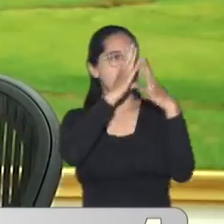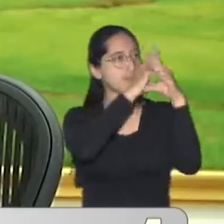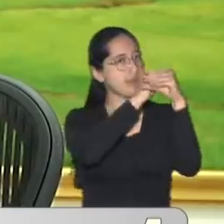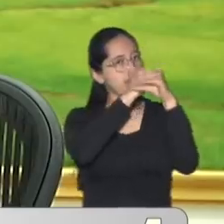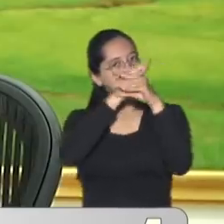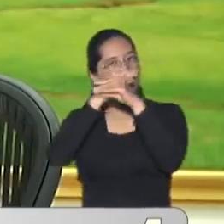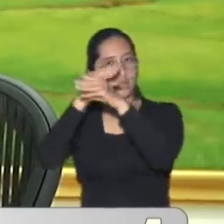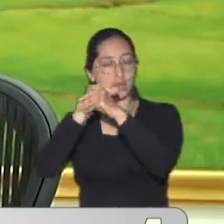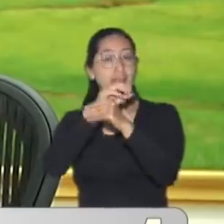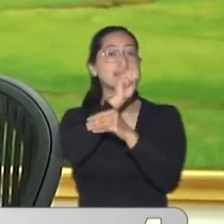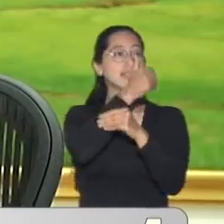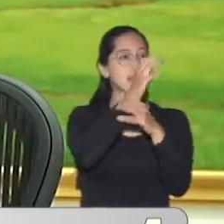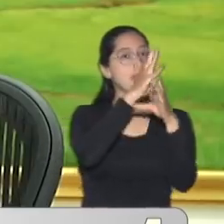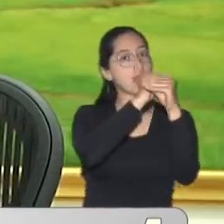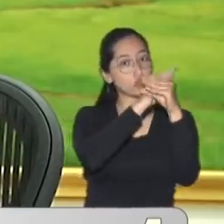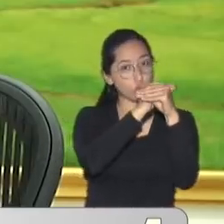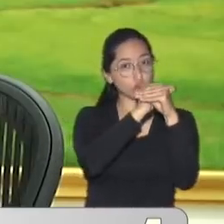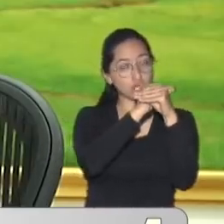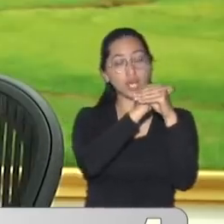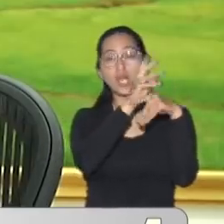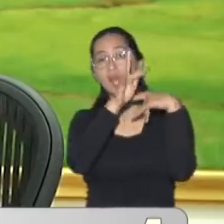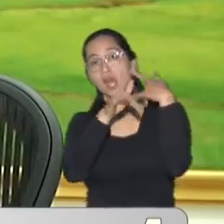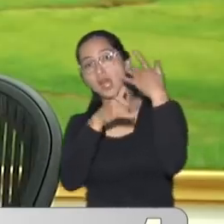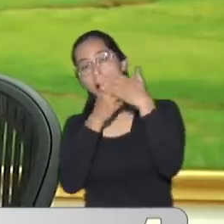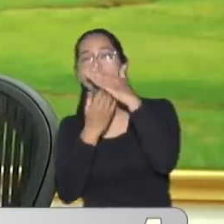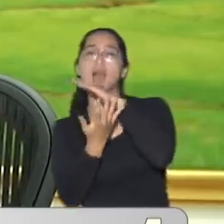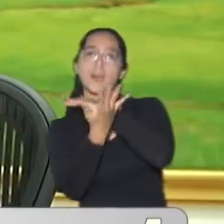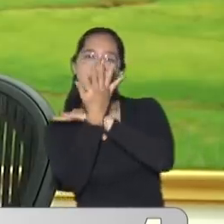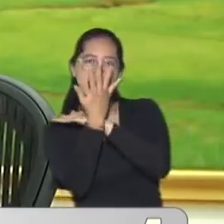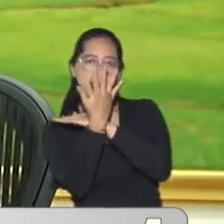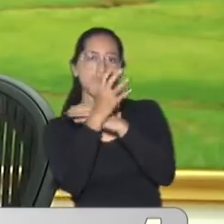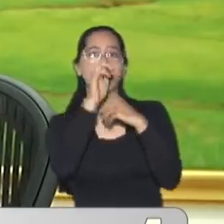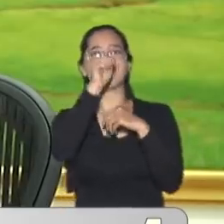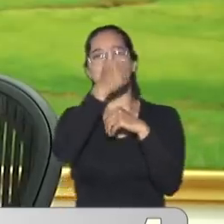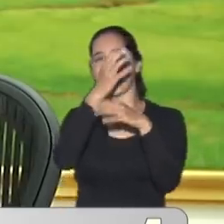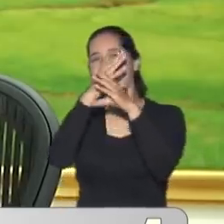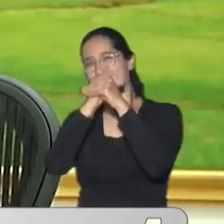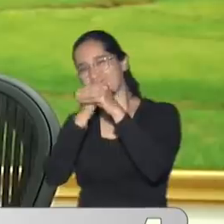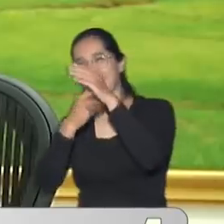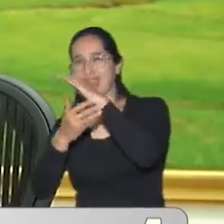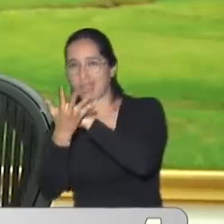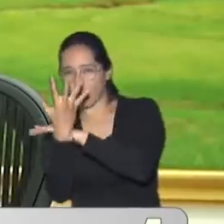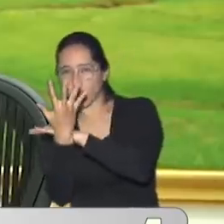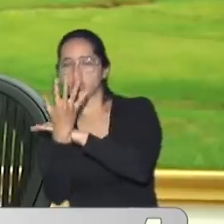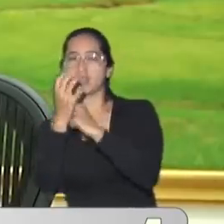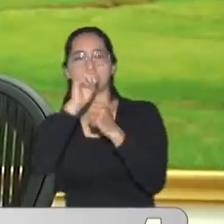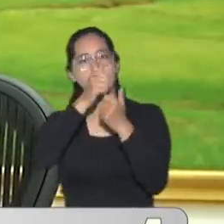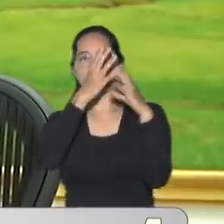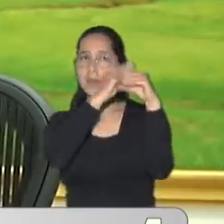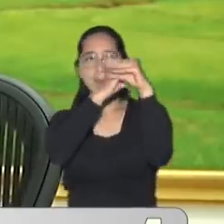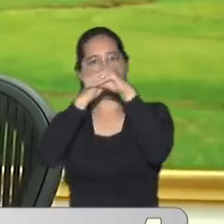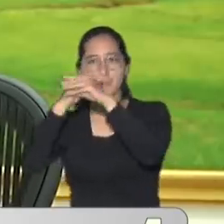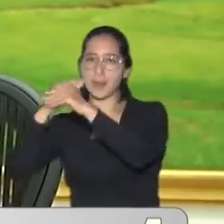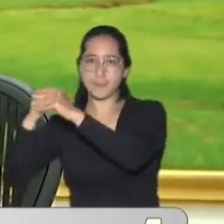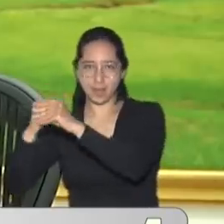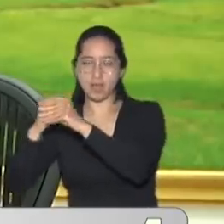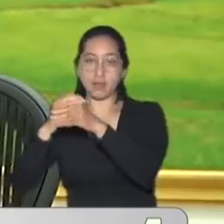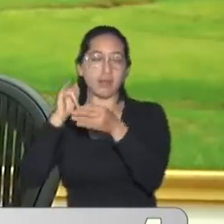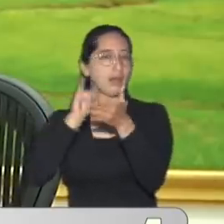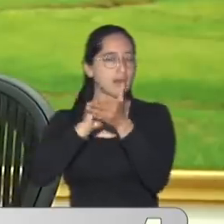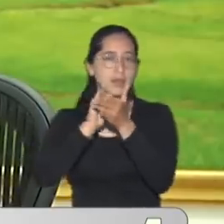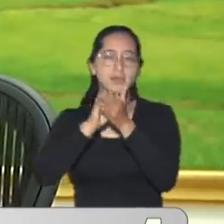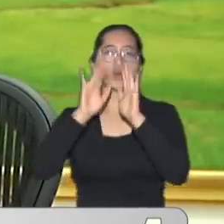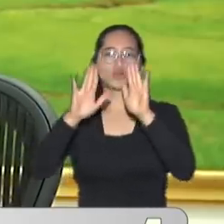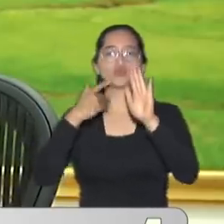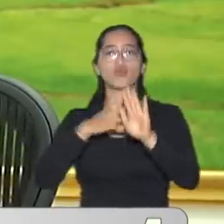las 10 de la noche del sábado a las 5 de la mañana del domingo 17 de enero. De las 10 de la